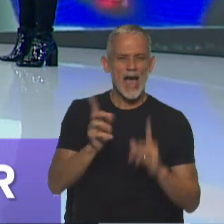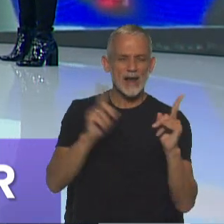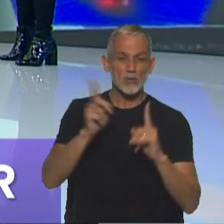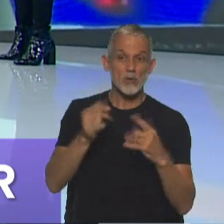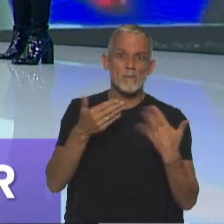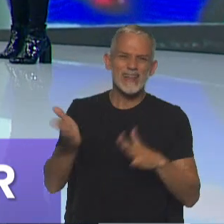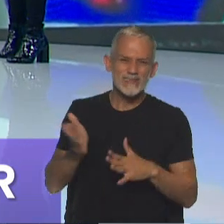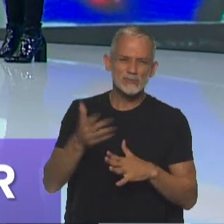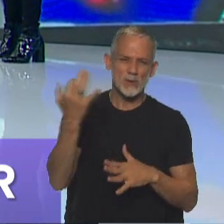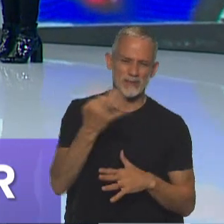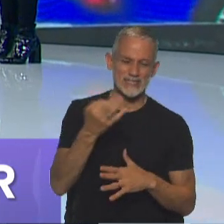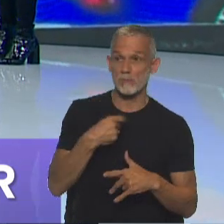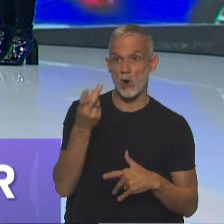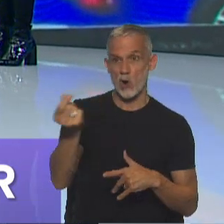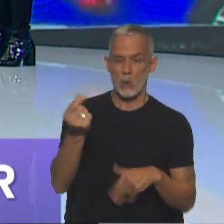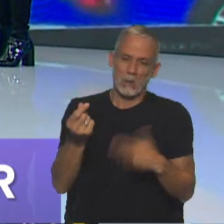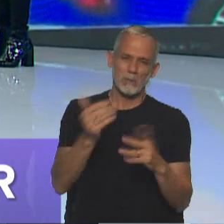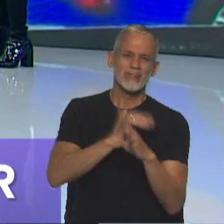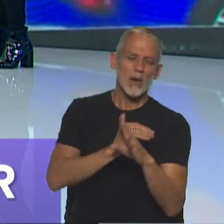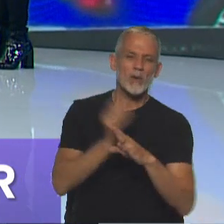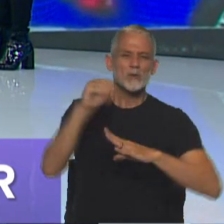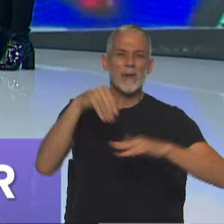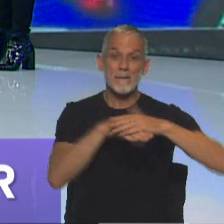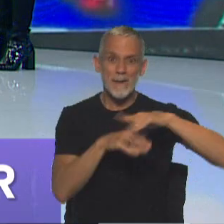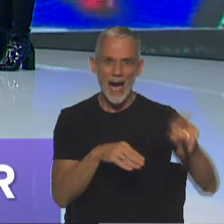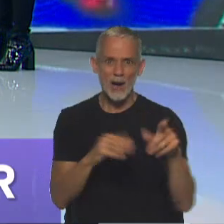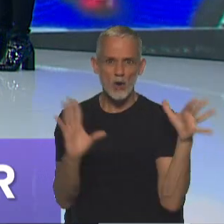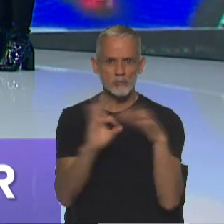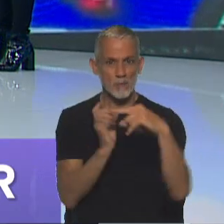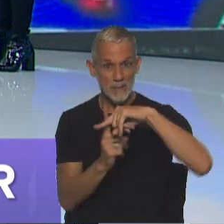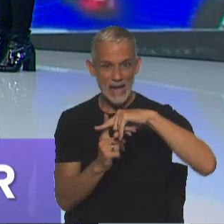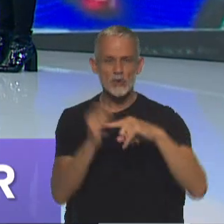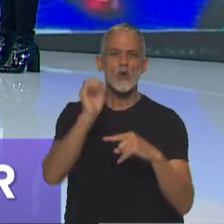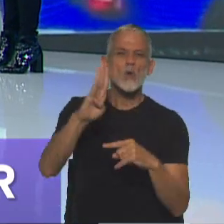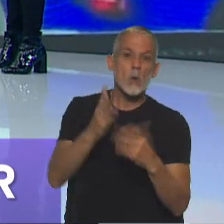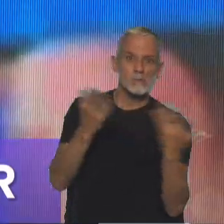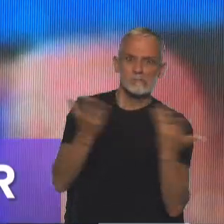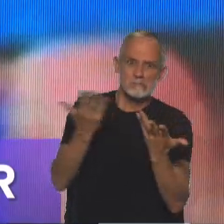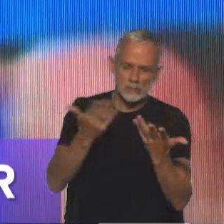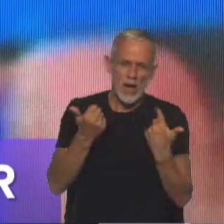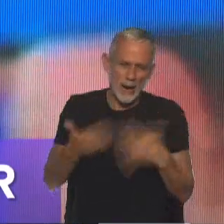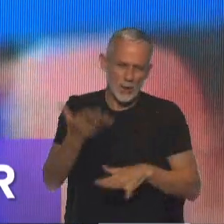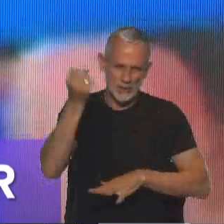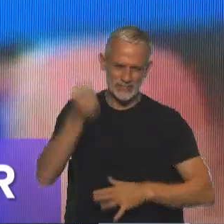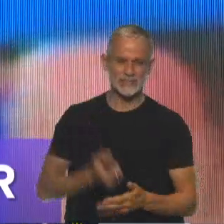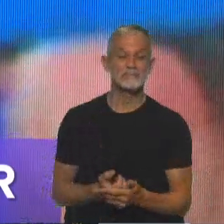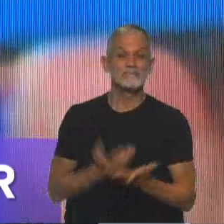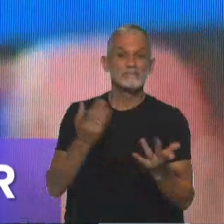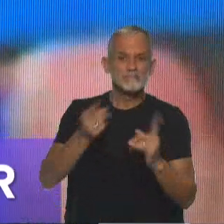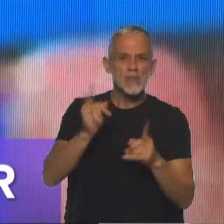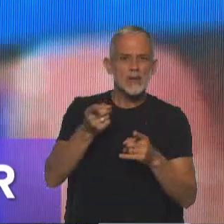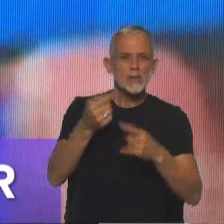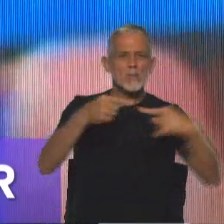Beneficios especiales, vos comprás y tenés el descuento extra del banco y del club, entonces aprovechás. Acceder a